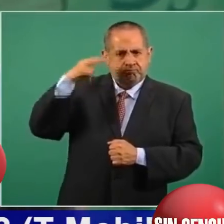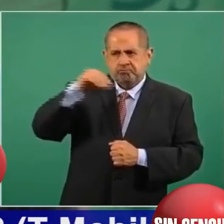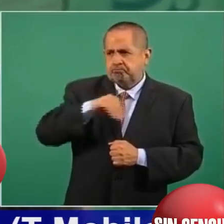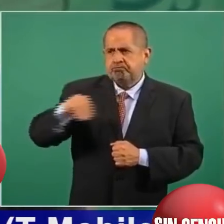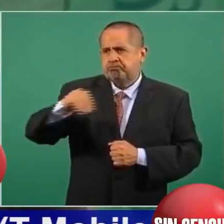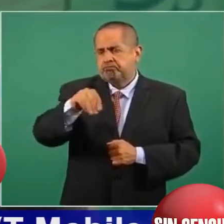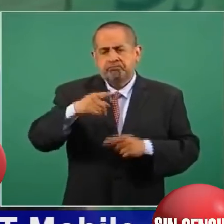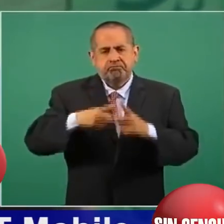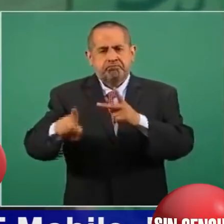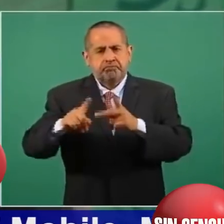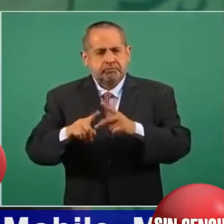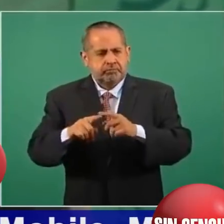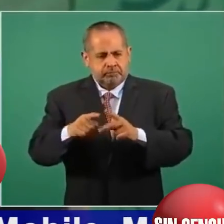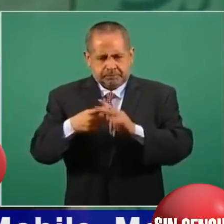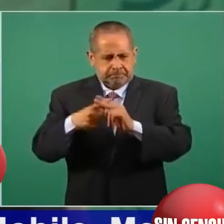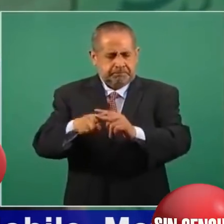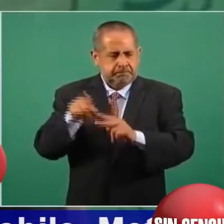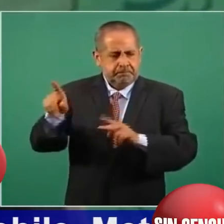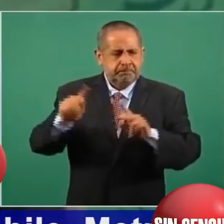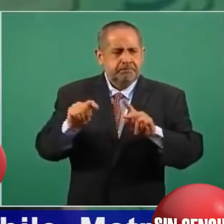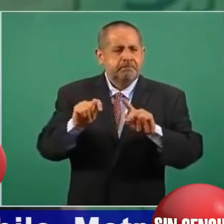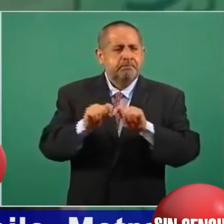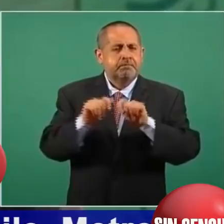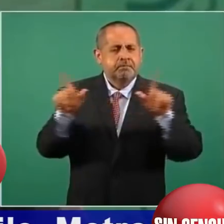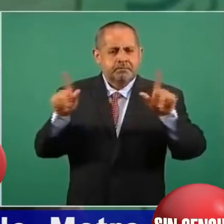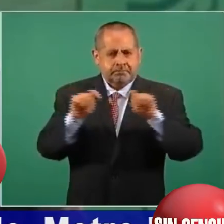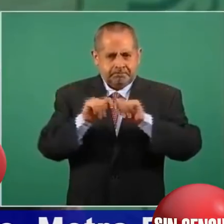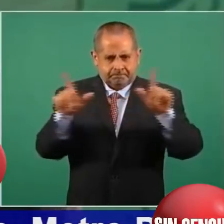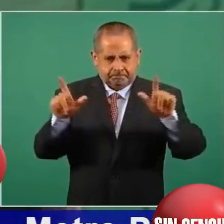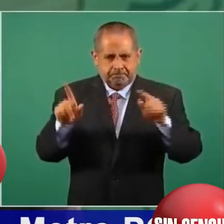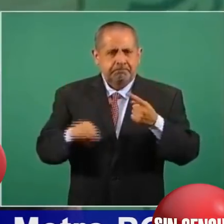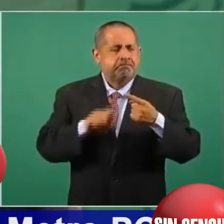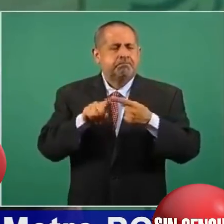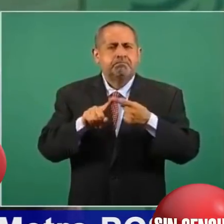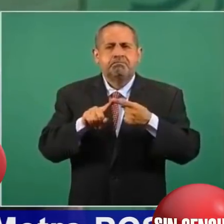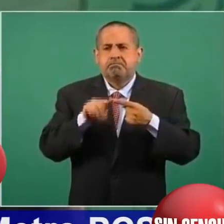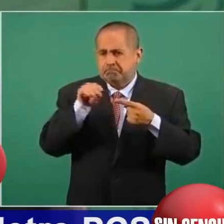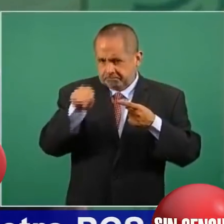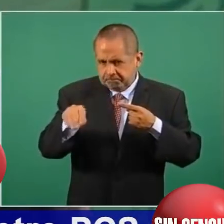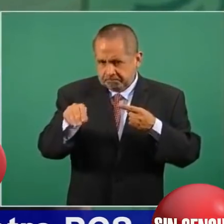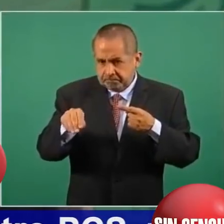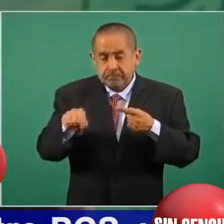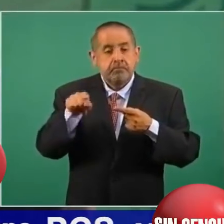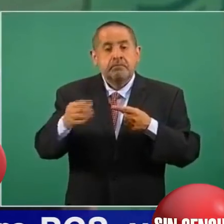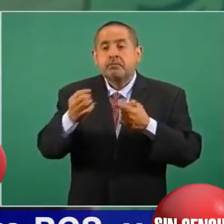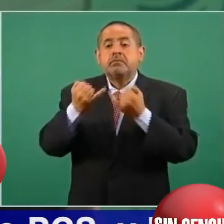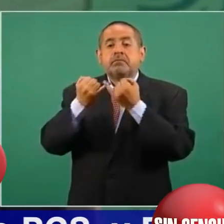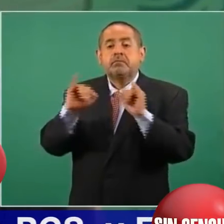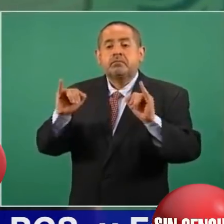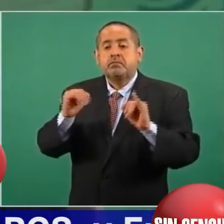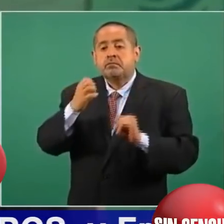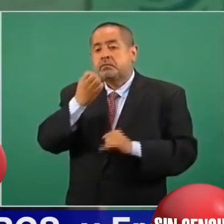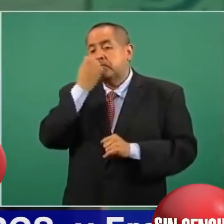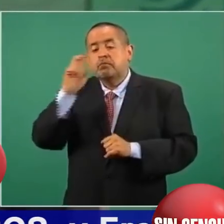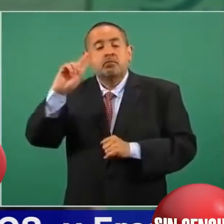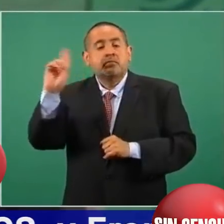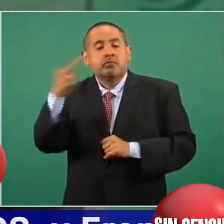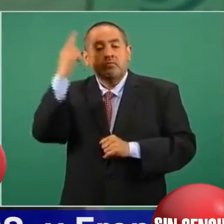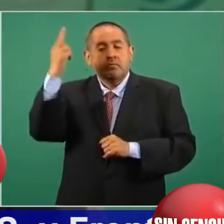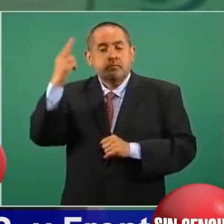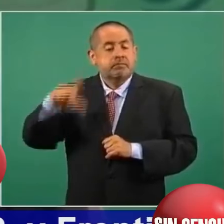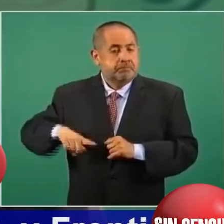empiezo en Tlaxcala y voy a la inauguración de una universidad pública